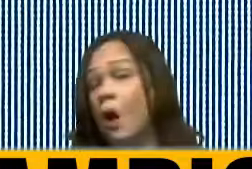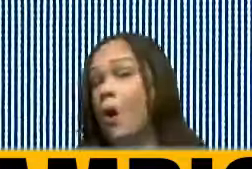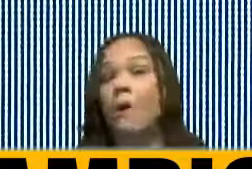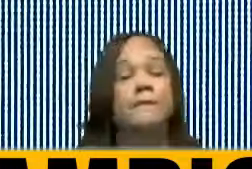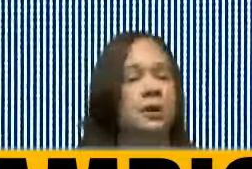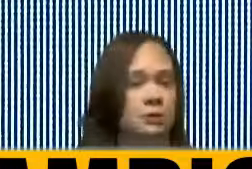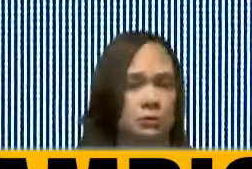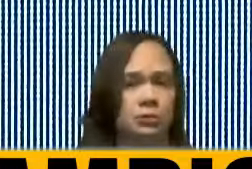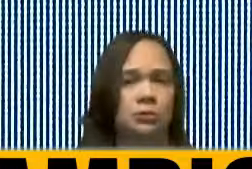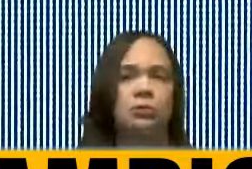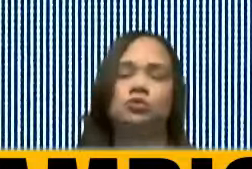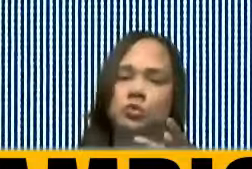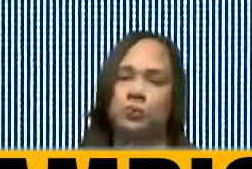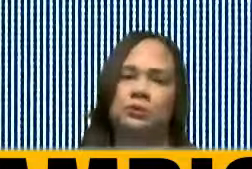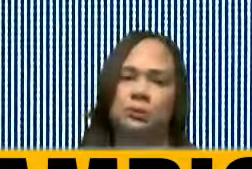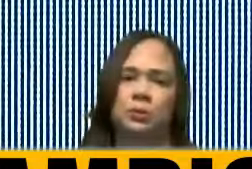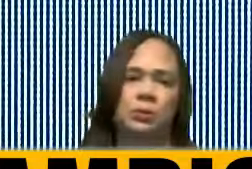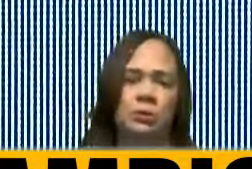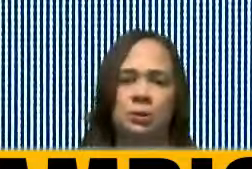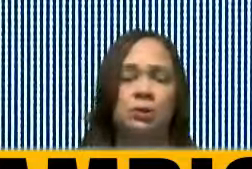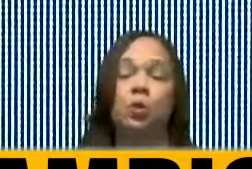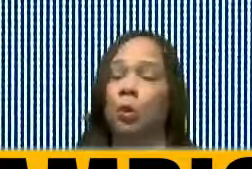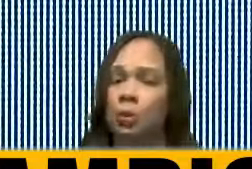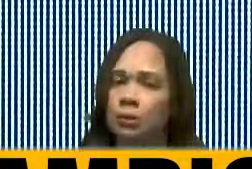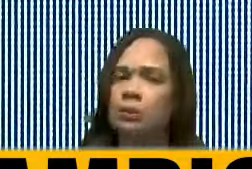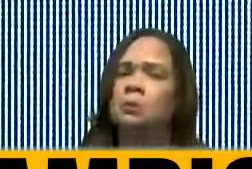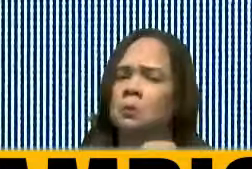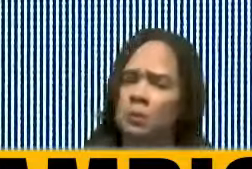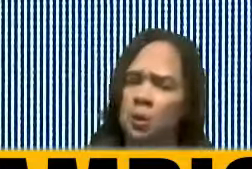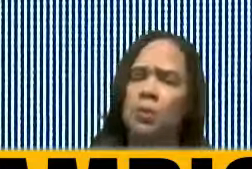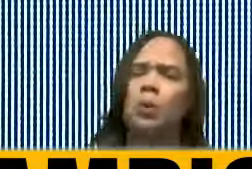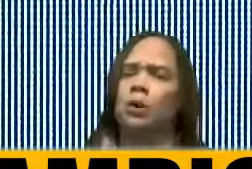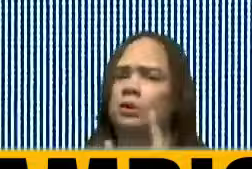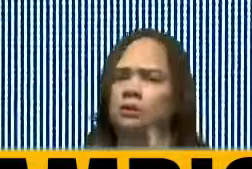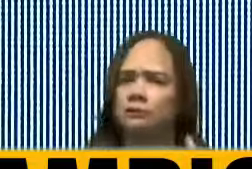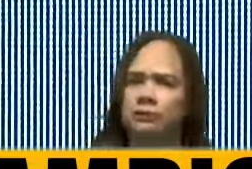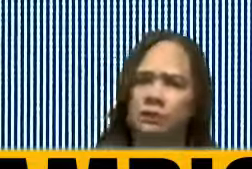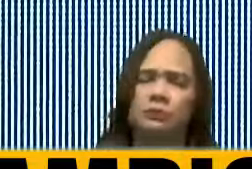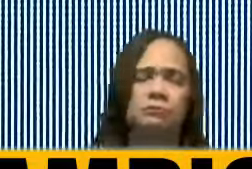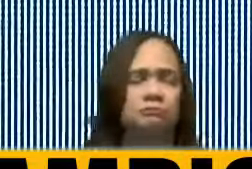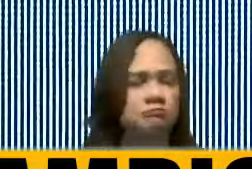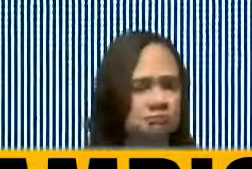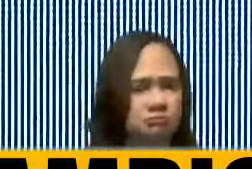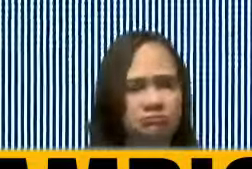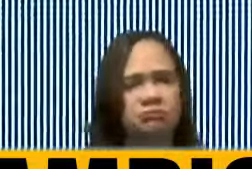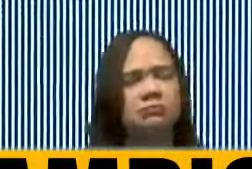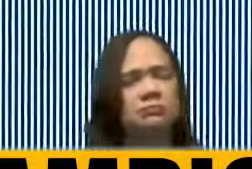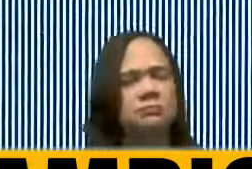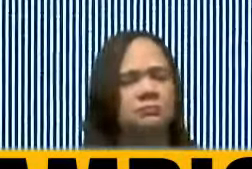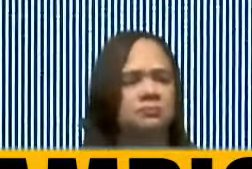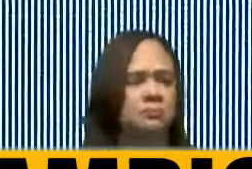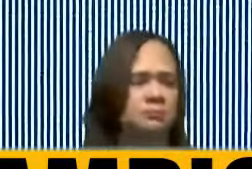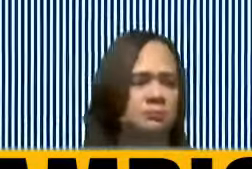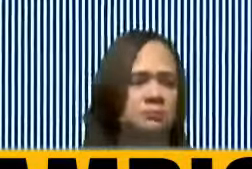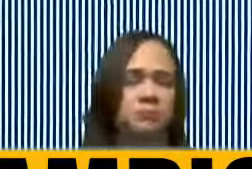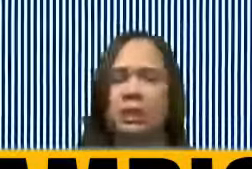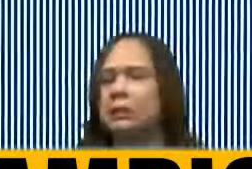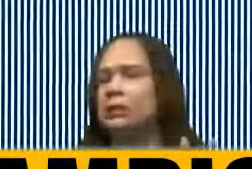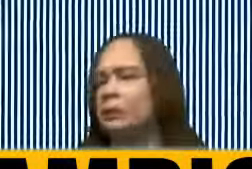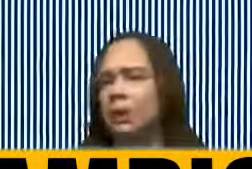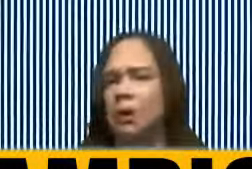totalidad su presupuesto todos los años por diversos motivos eh algunos temas